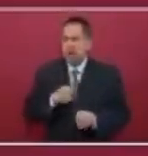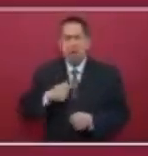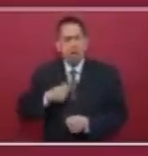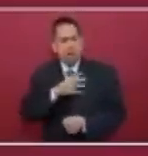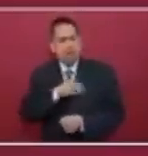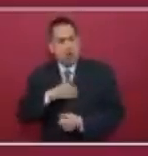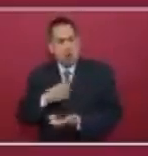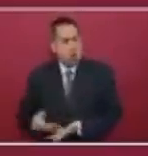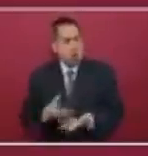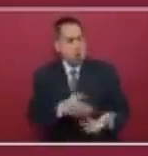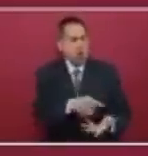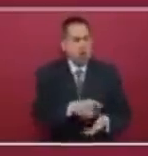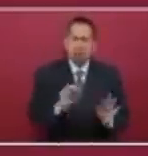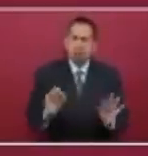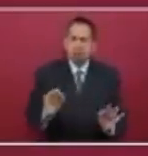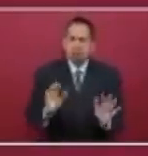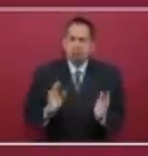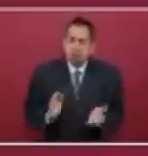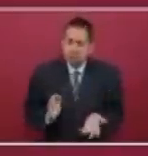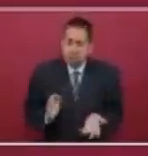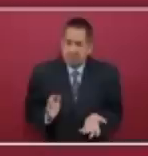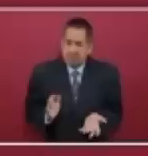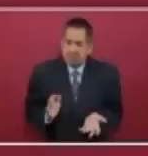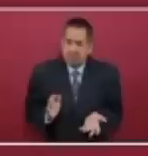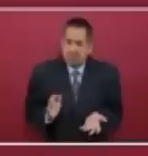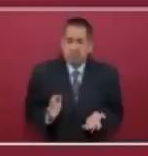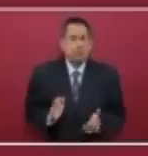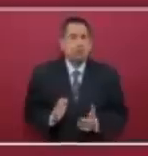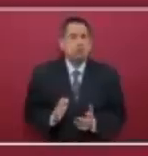esté ahí que en